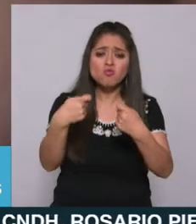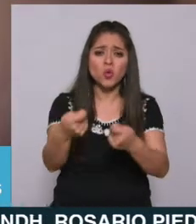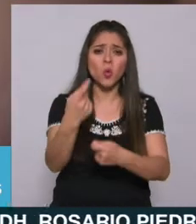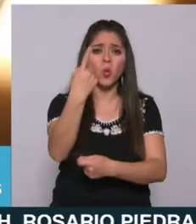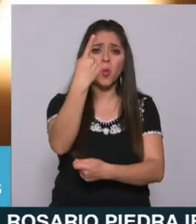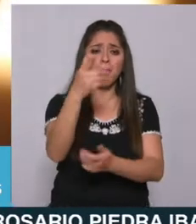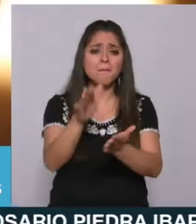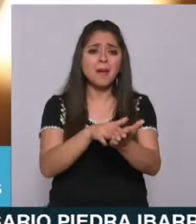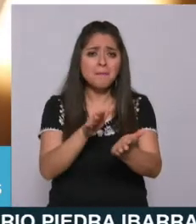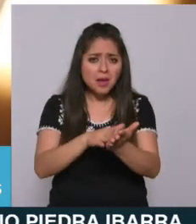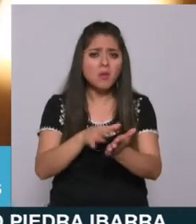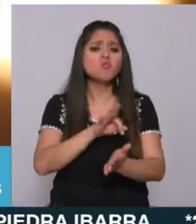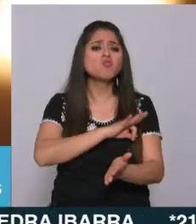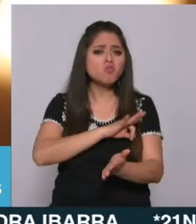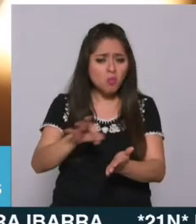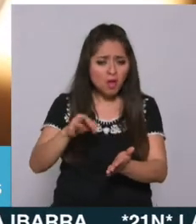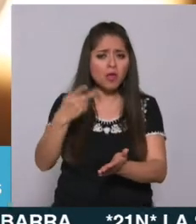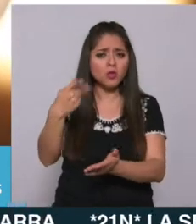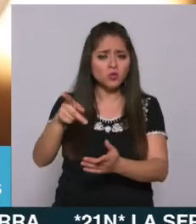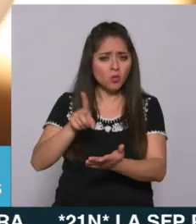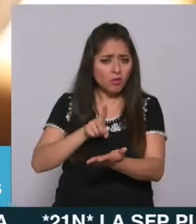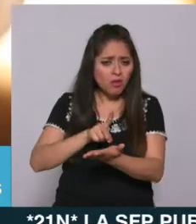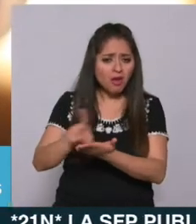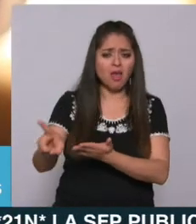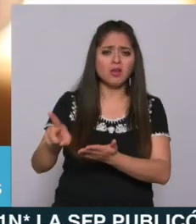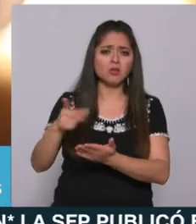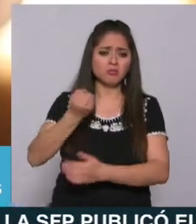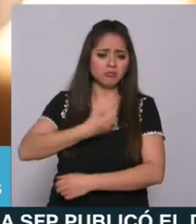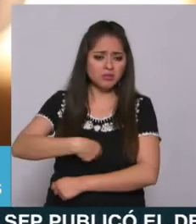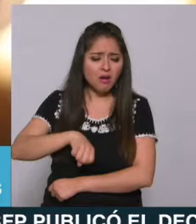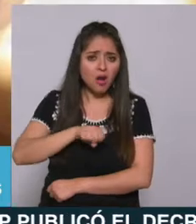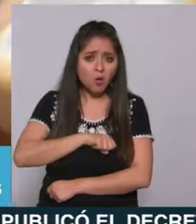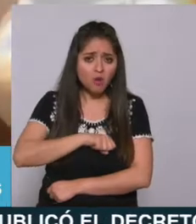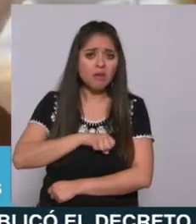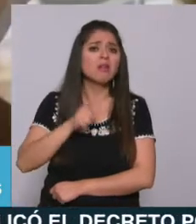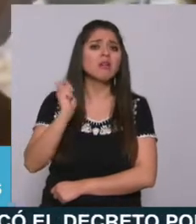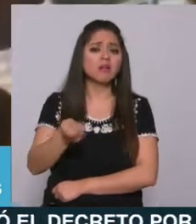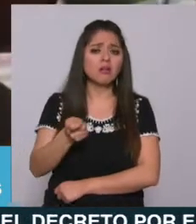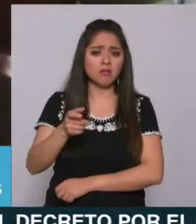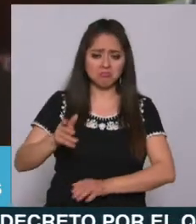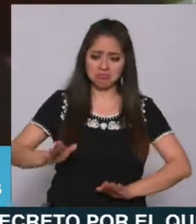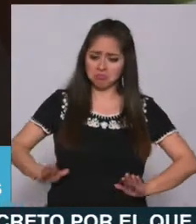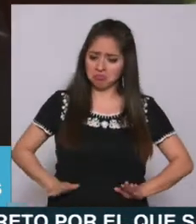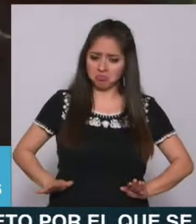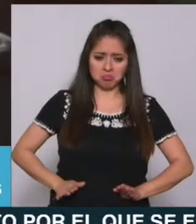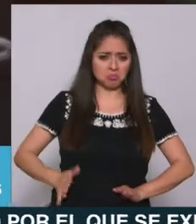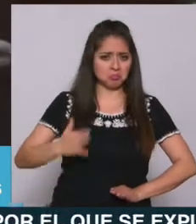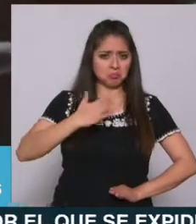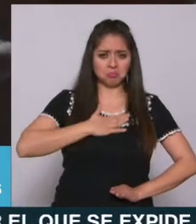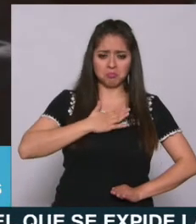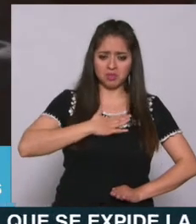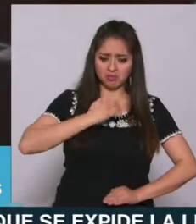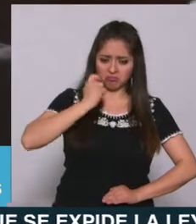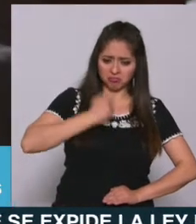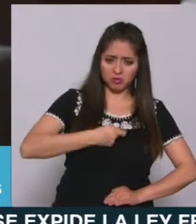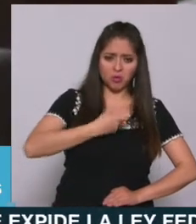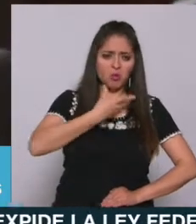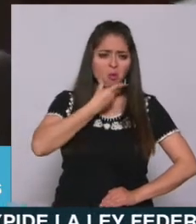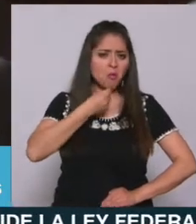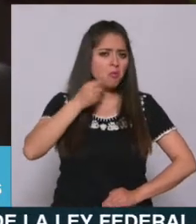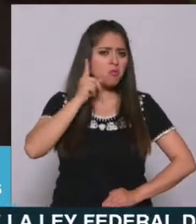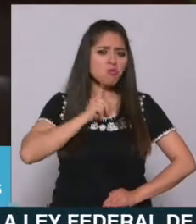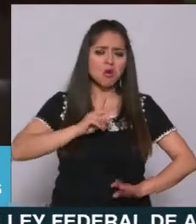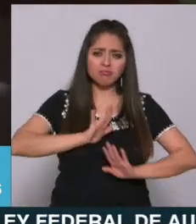de salud de acuerdo a la identidad con la que ella se siente identificada. Eso es todo, es así